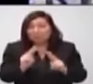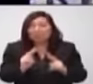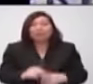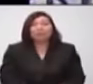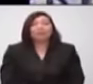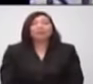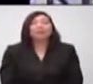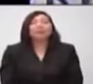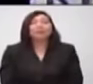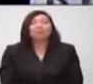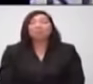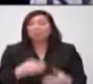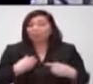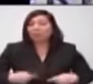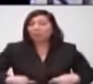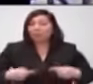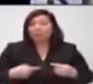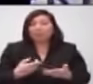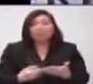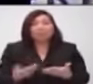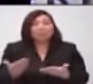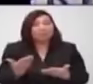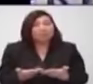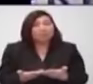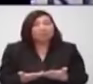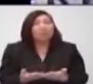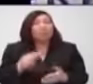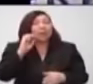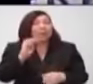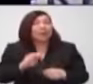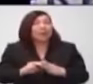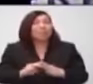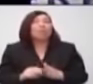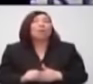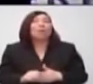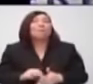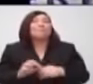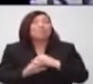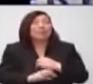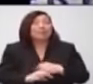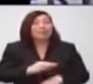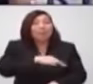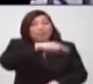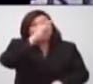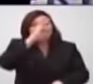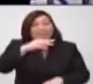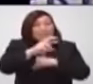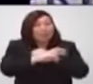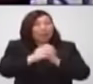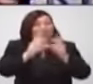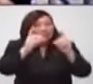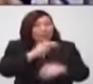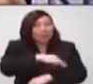regresemos, si podemos comparar lo que recibe, por ejemplo, Moquegua, 54 millones de canon. El